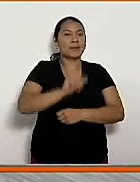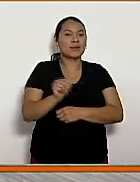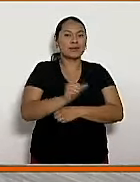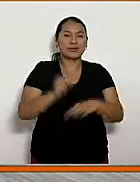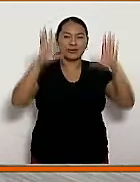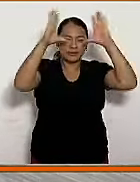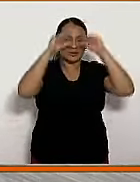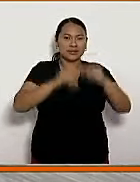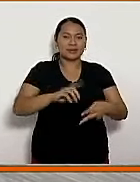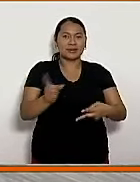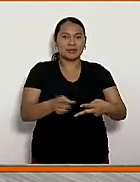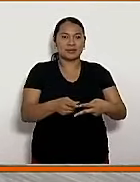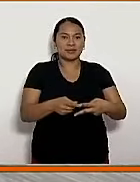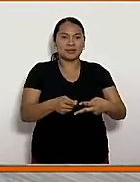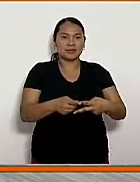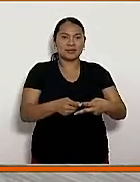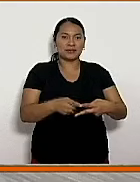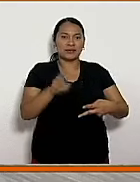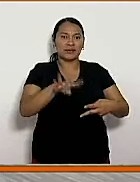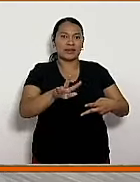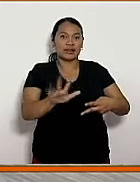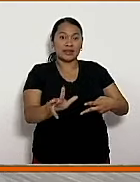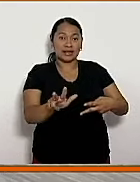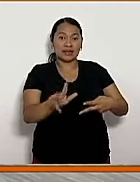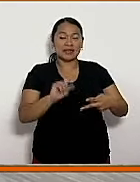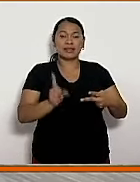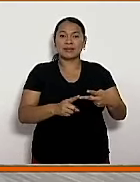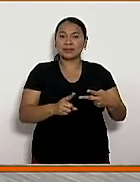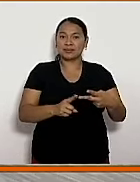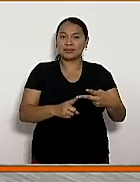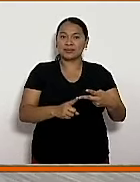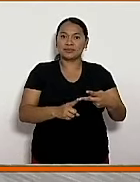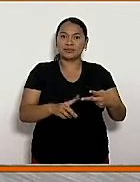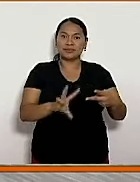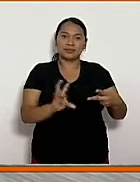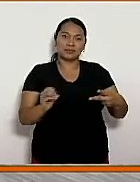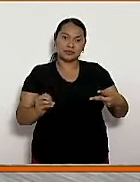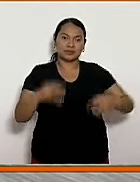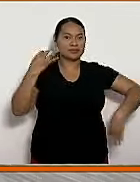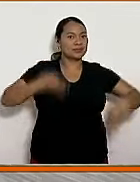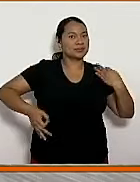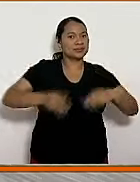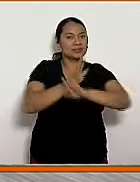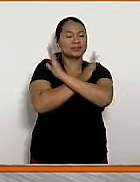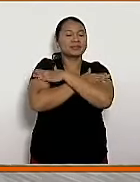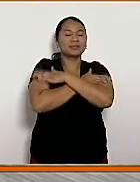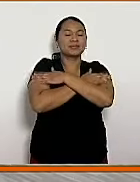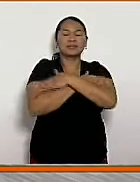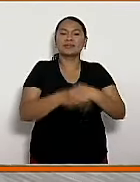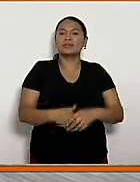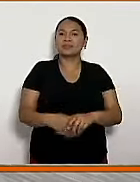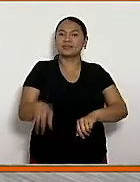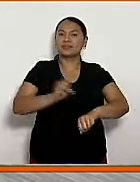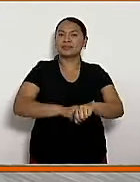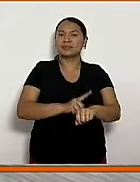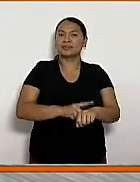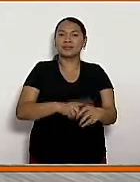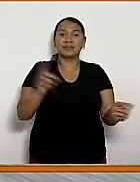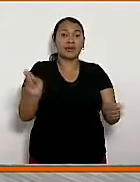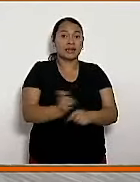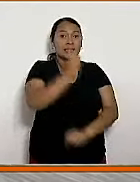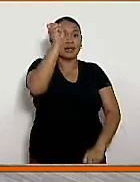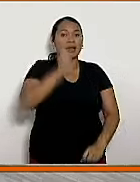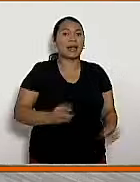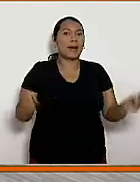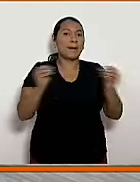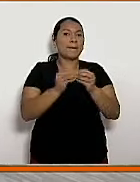esta noche. Posición 1, 43. Posición 2, 60. Muchas felicidades. Se llegó el momento de ganar